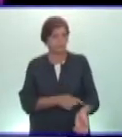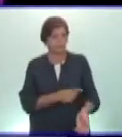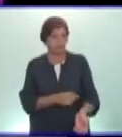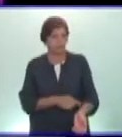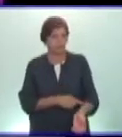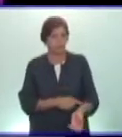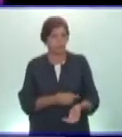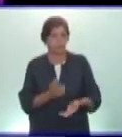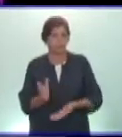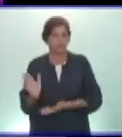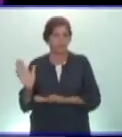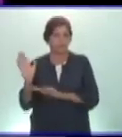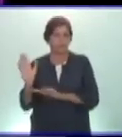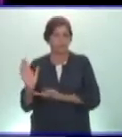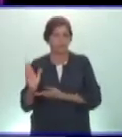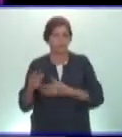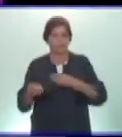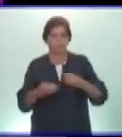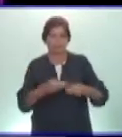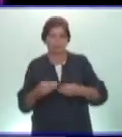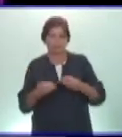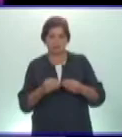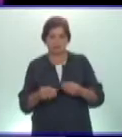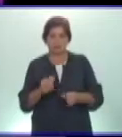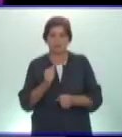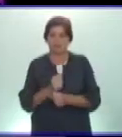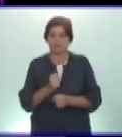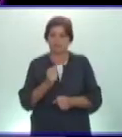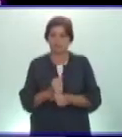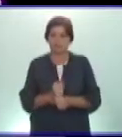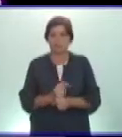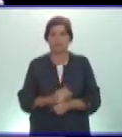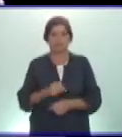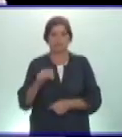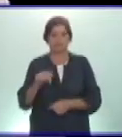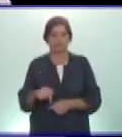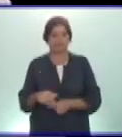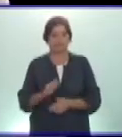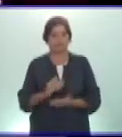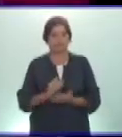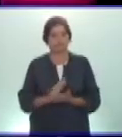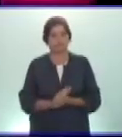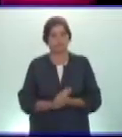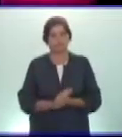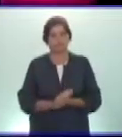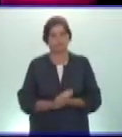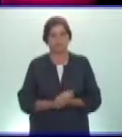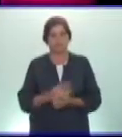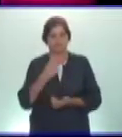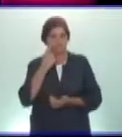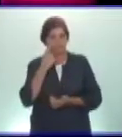a presentarles los materiales con los que vamos a estar trabajando en el encuentro de hoy. Vamos a ver.